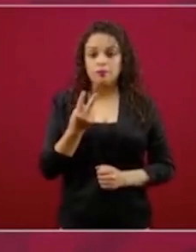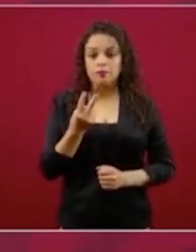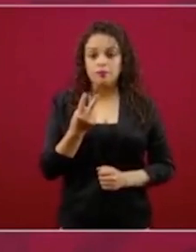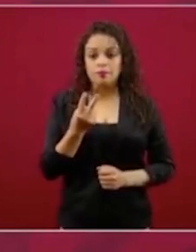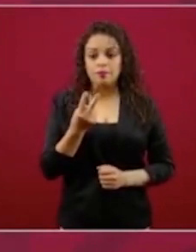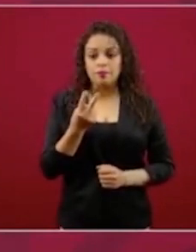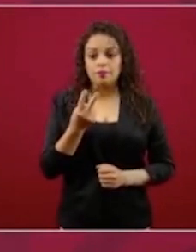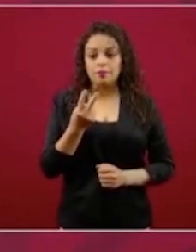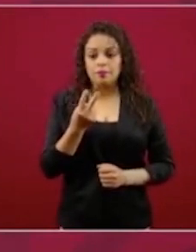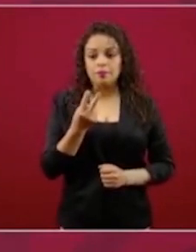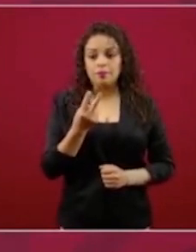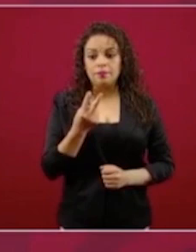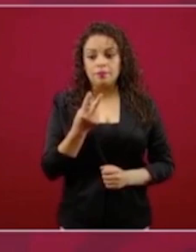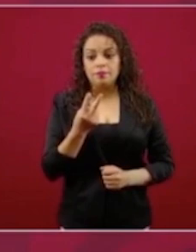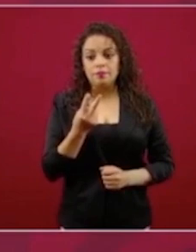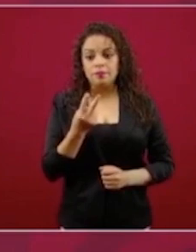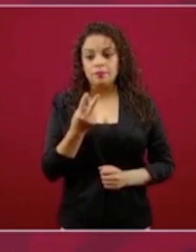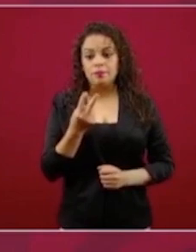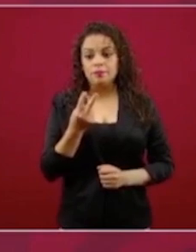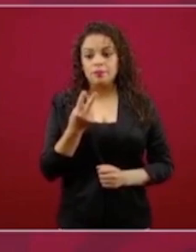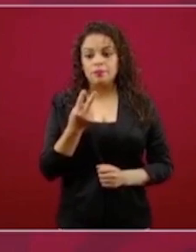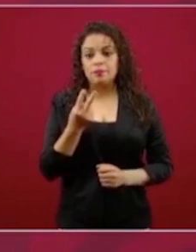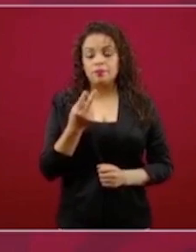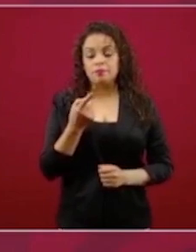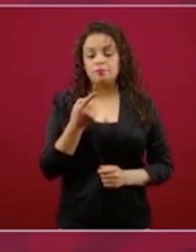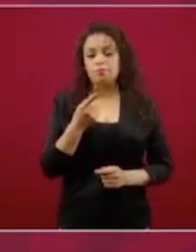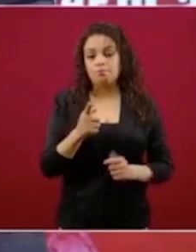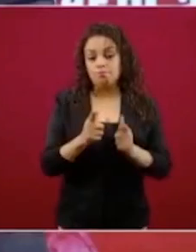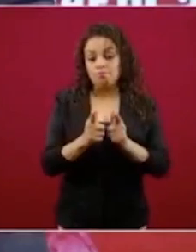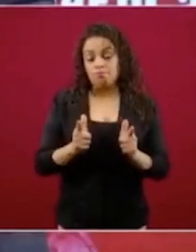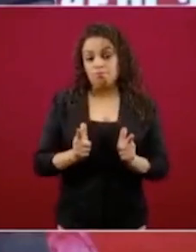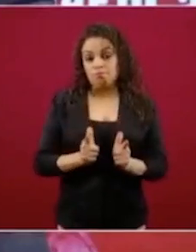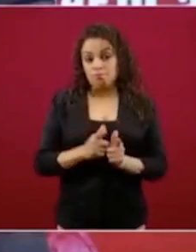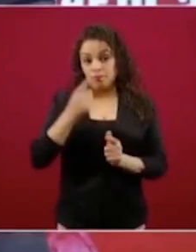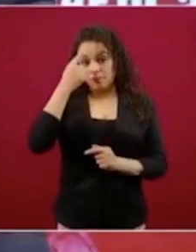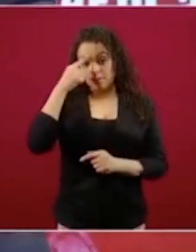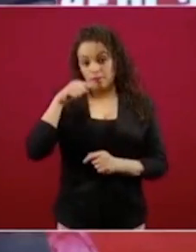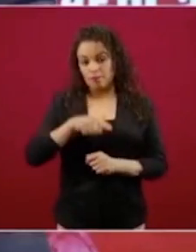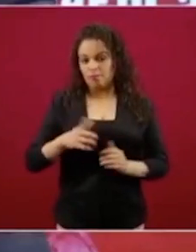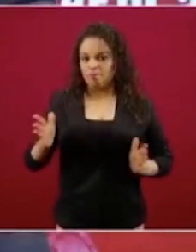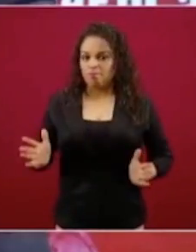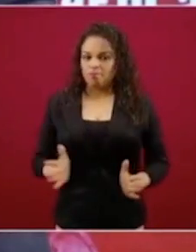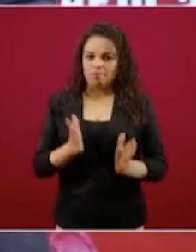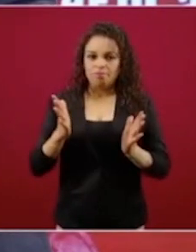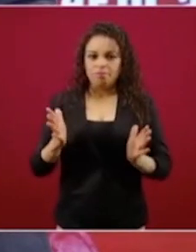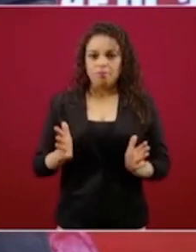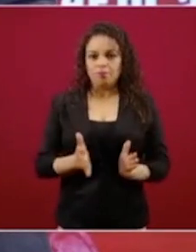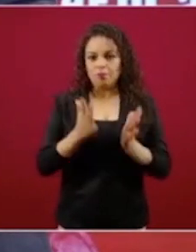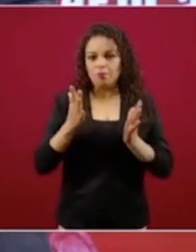fuerzas que impulsan la corrupción en las aduanas.